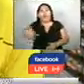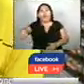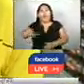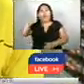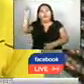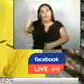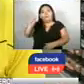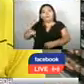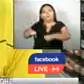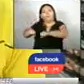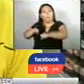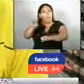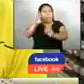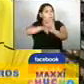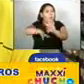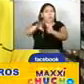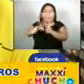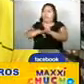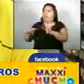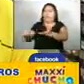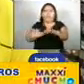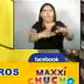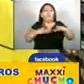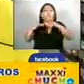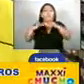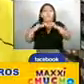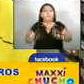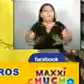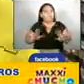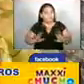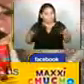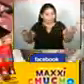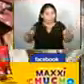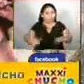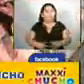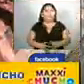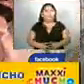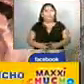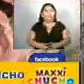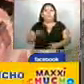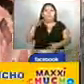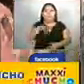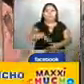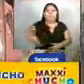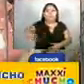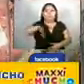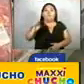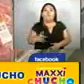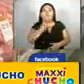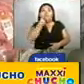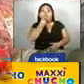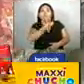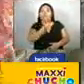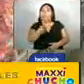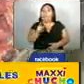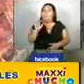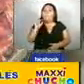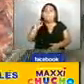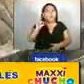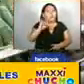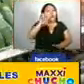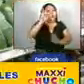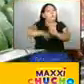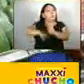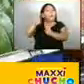sucursales, que las ofertas se mantienen, ¿verdad? Que acerquen para acá. En esta moderna sala encontrarán las mejores ofertas